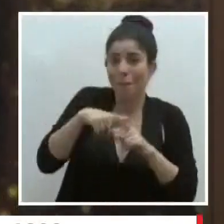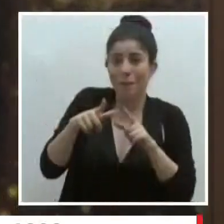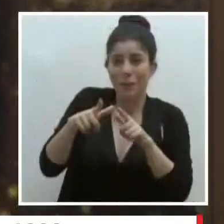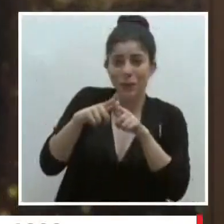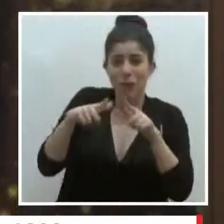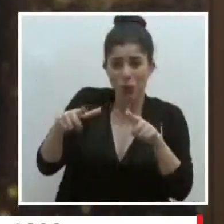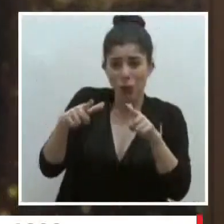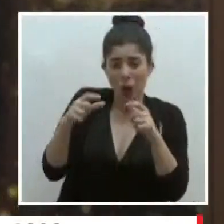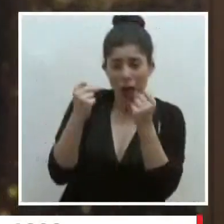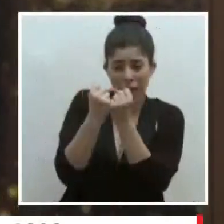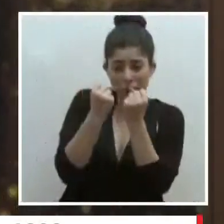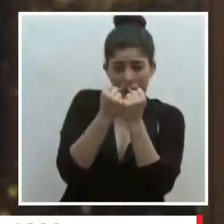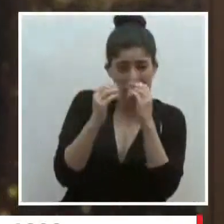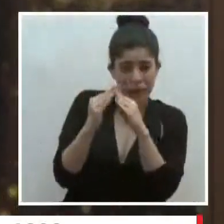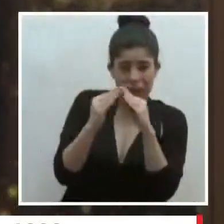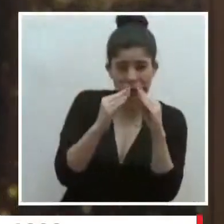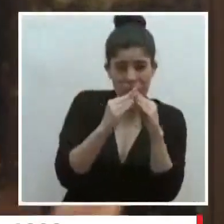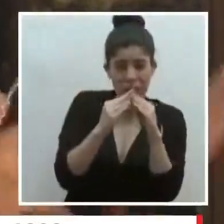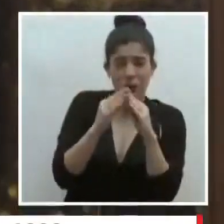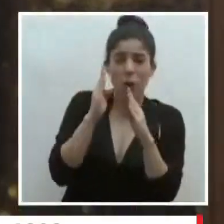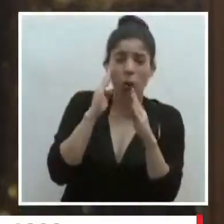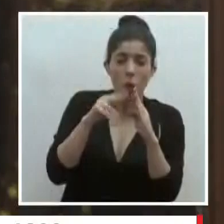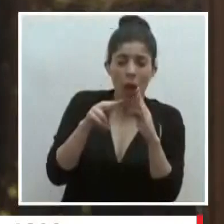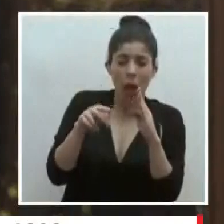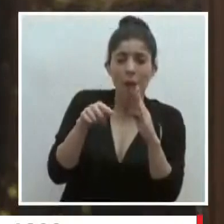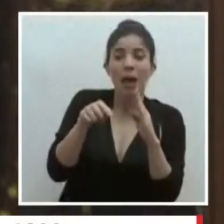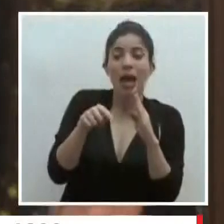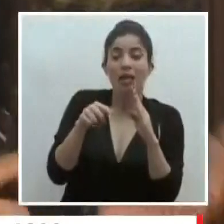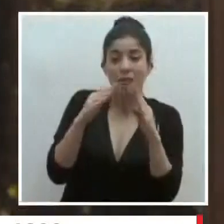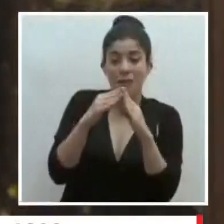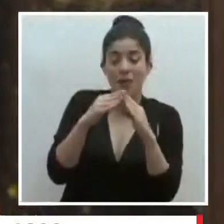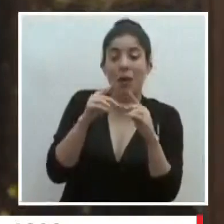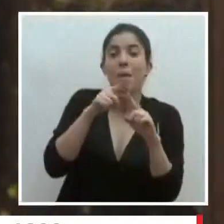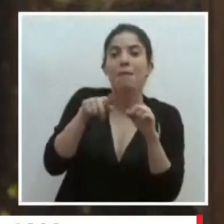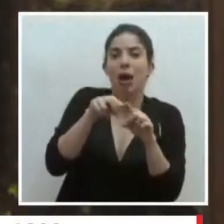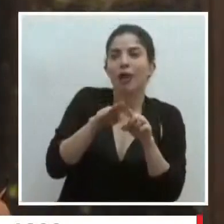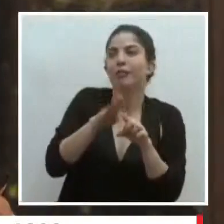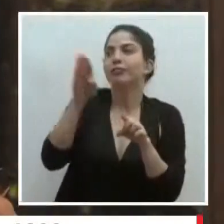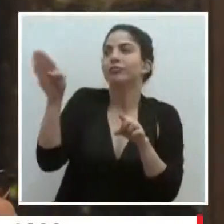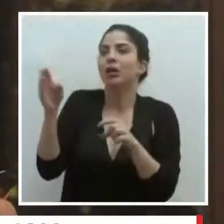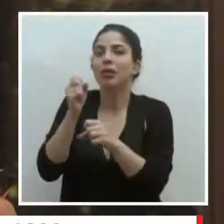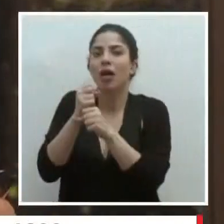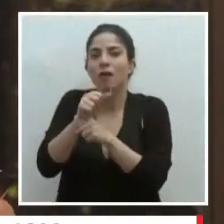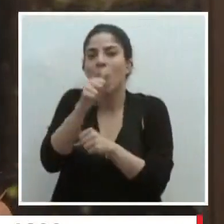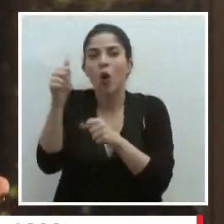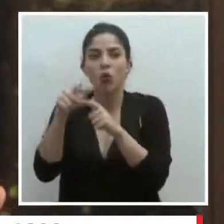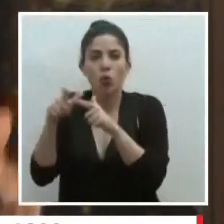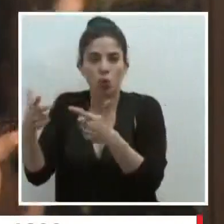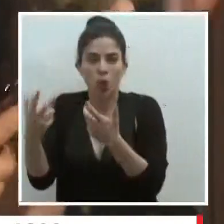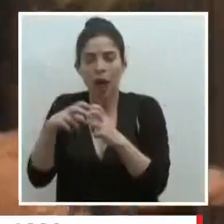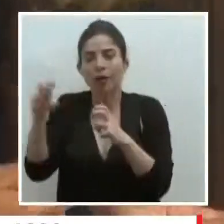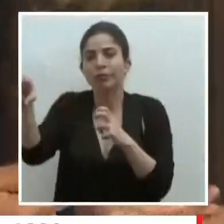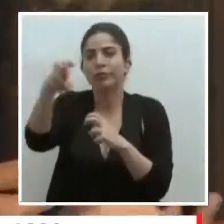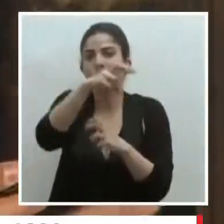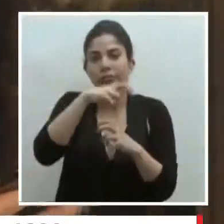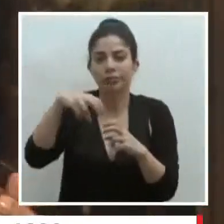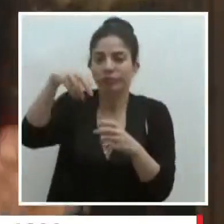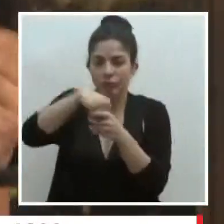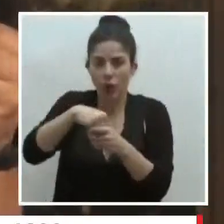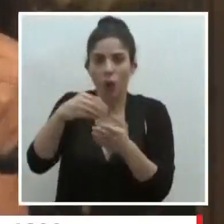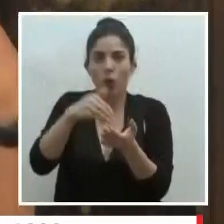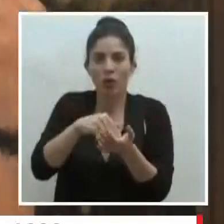densamente poblados, que usualmente son centros dormitorio, van a trabajar a otros lugares, se movilizan y demás, eso implica un riesgo para